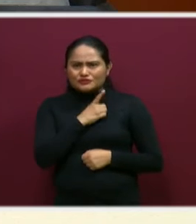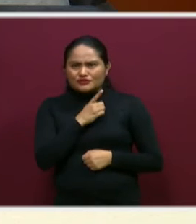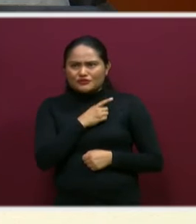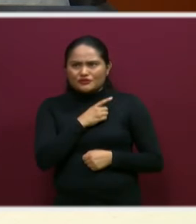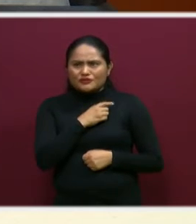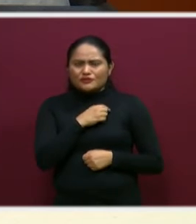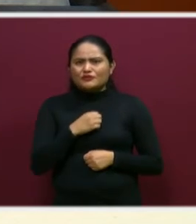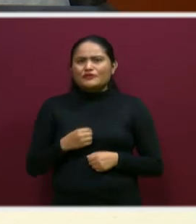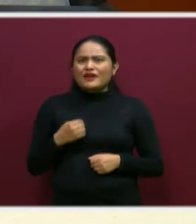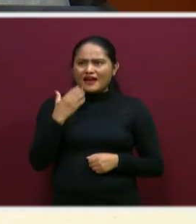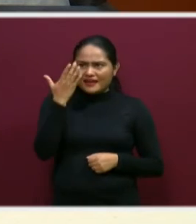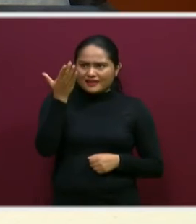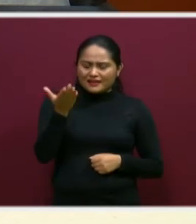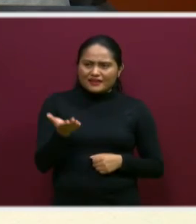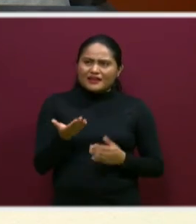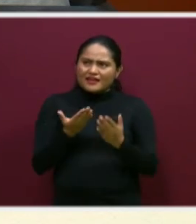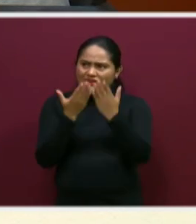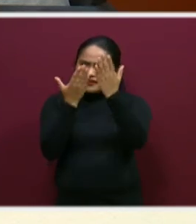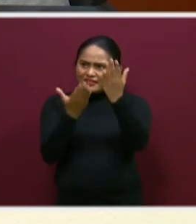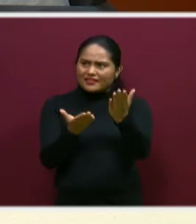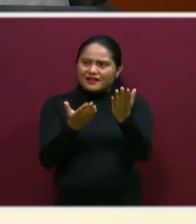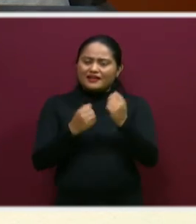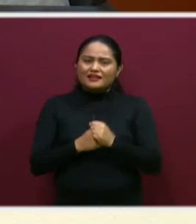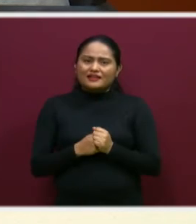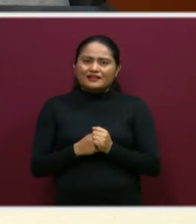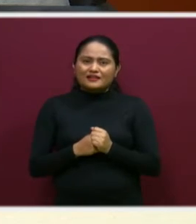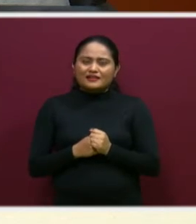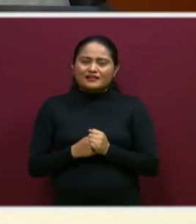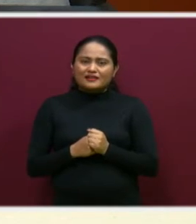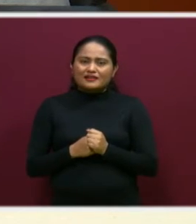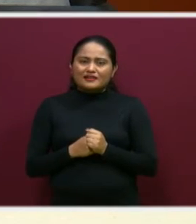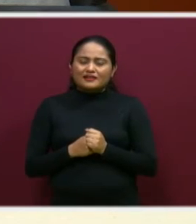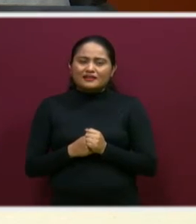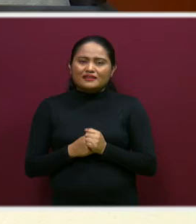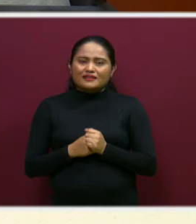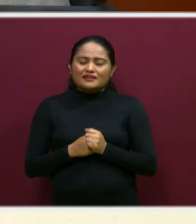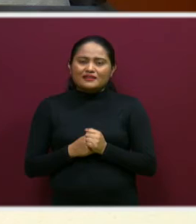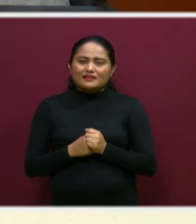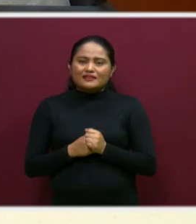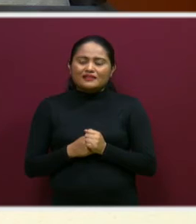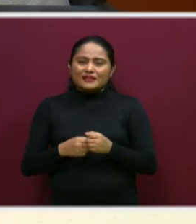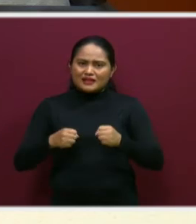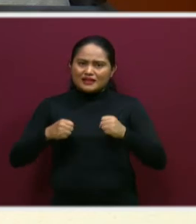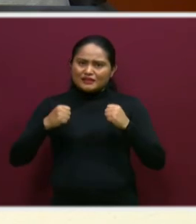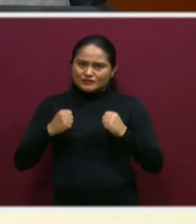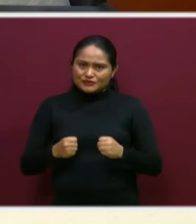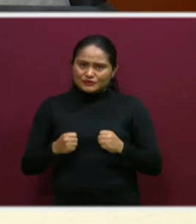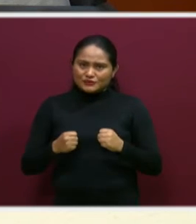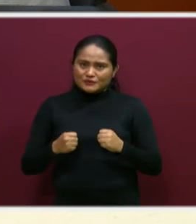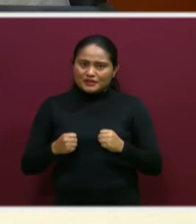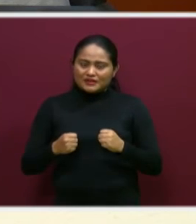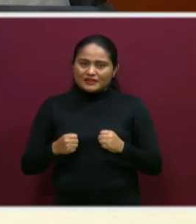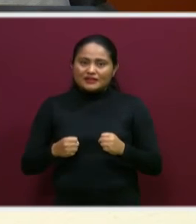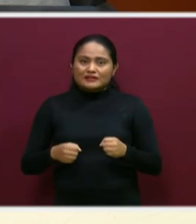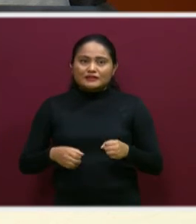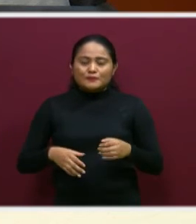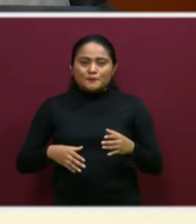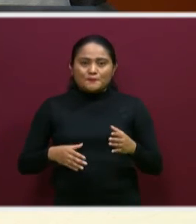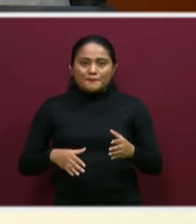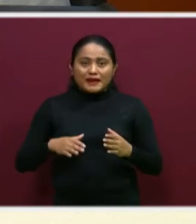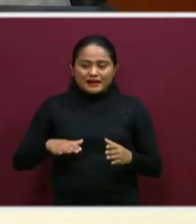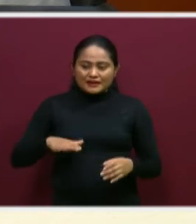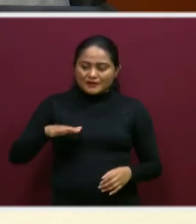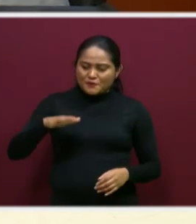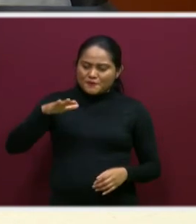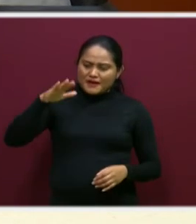ir acentuando y dando estas bases para que puedan ir creciendo en cuanto a cuentos se refiere